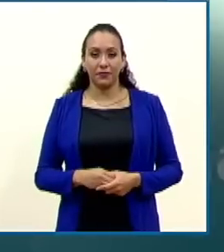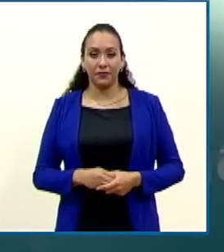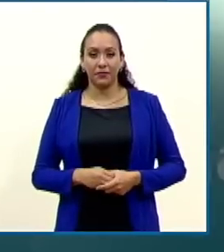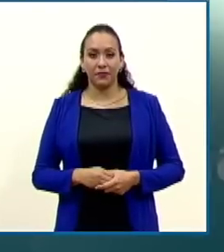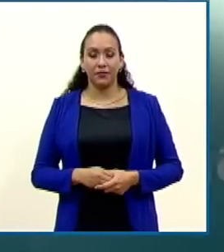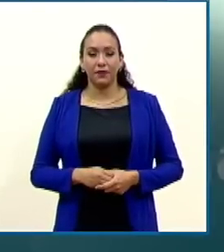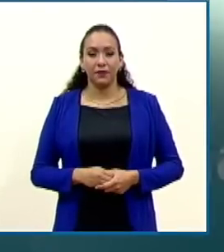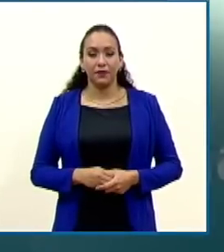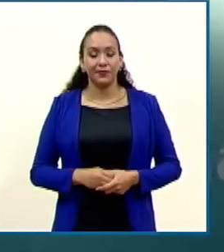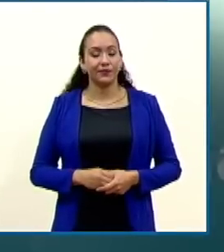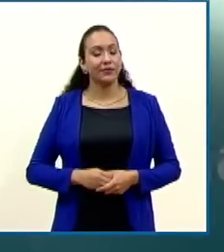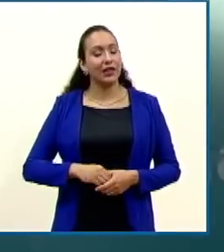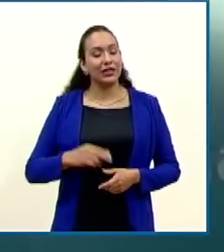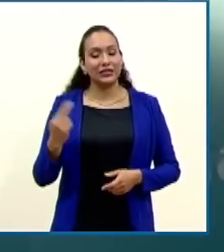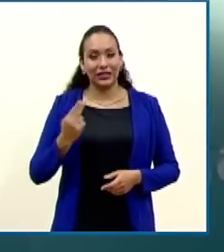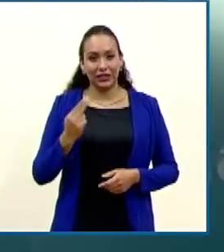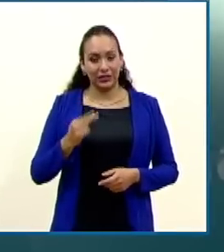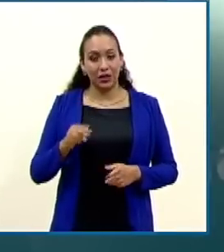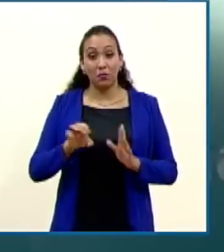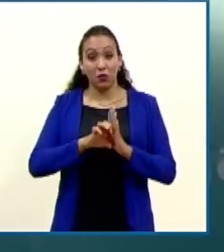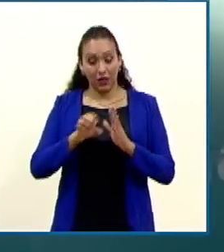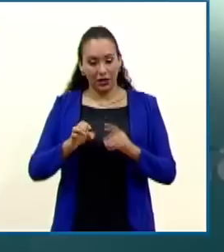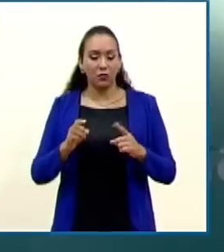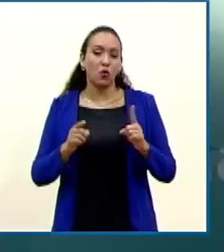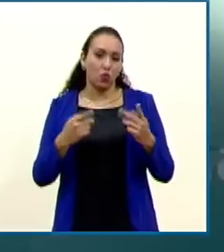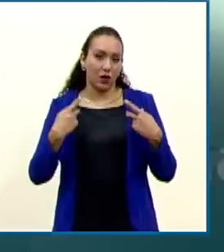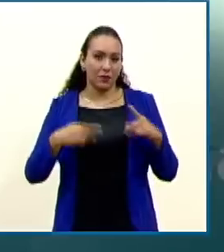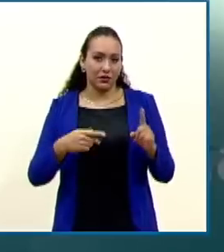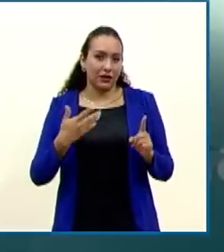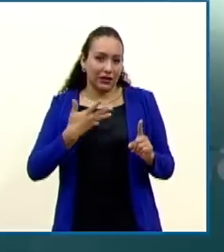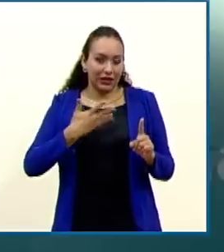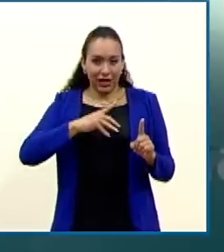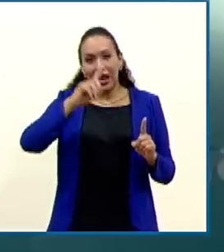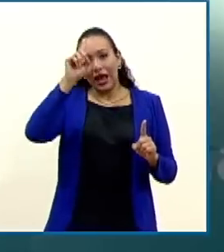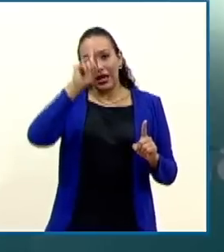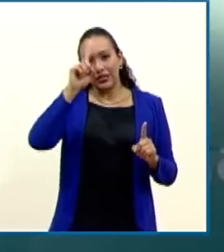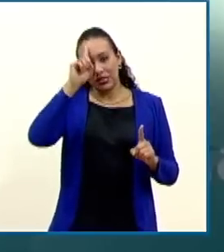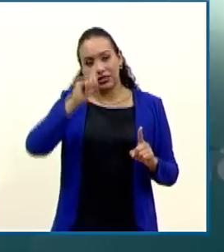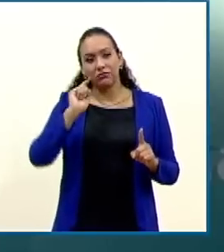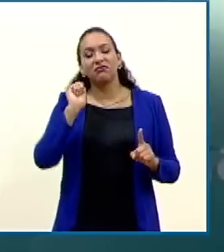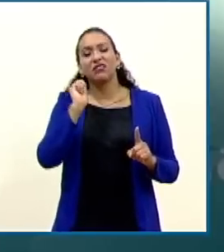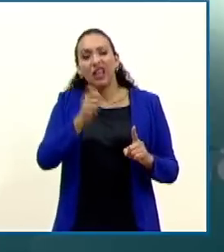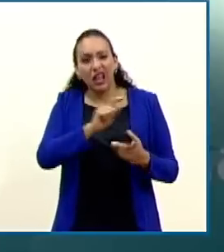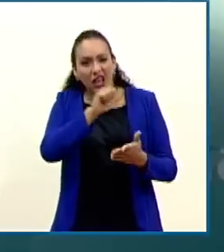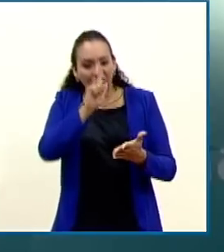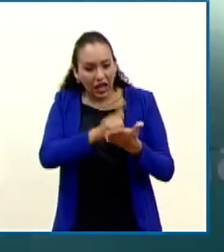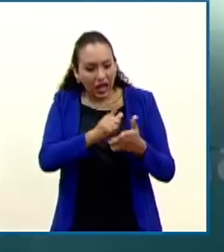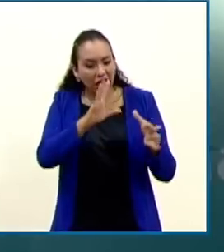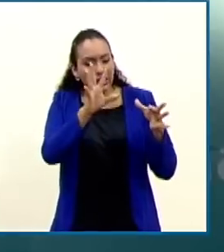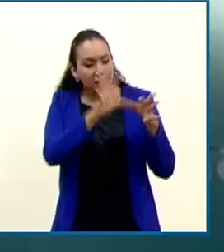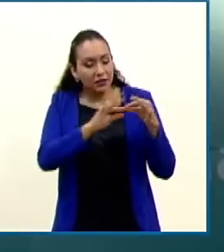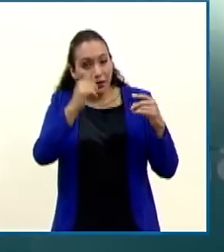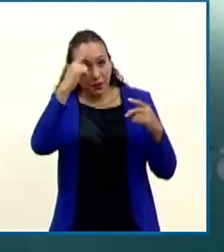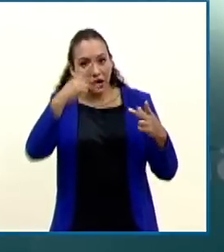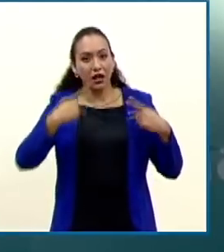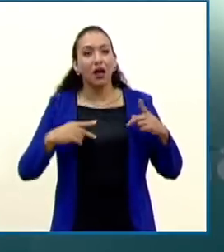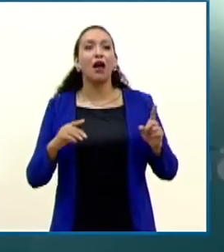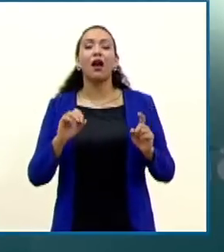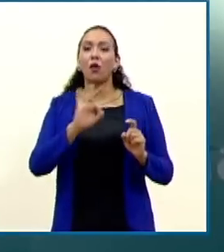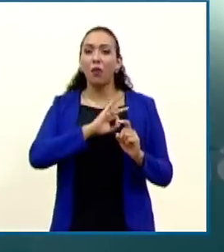Tienen que contar con asesoría jurídica, está el Instituto de Defensoría y sus asesores jurídicos y sus defensores jurídicos, por